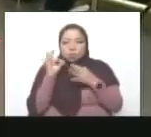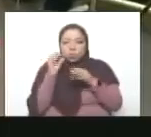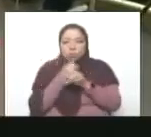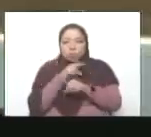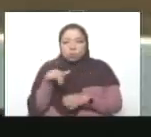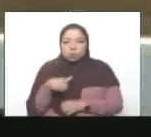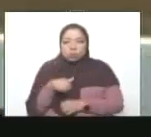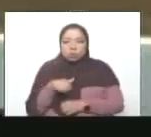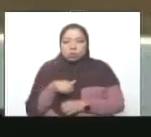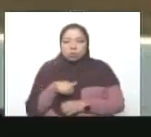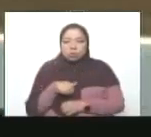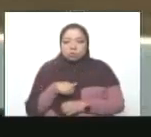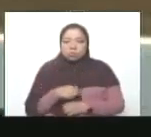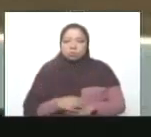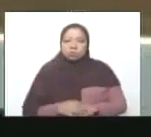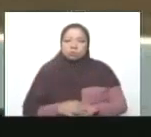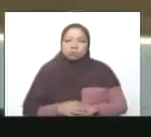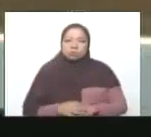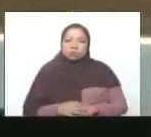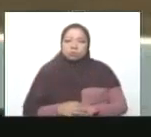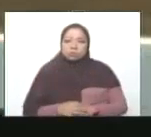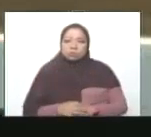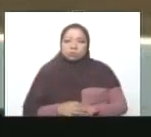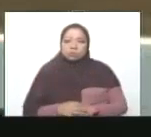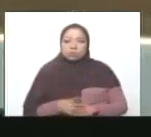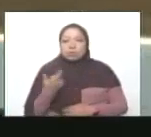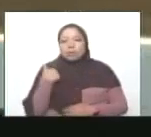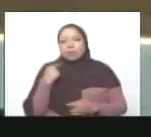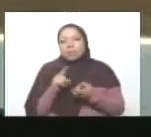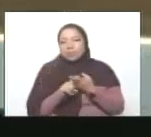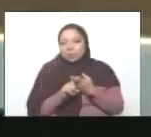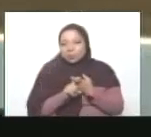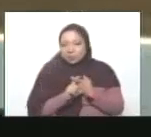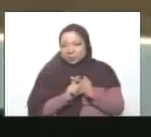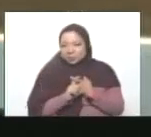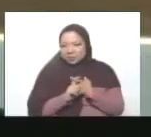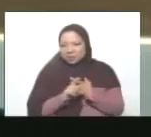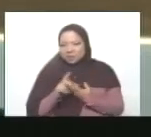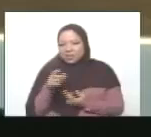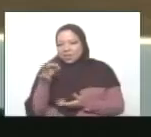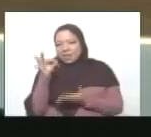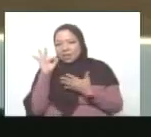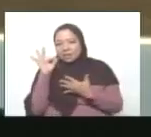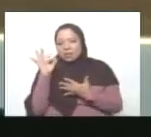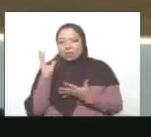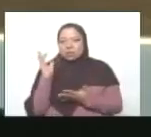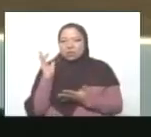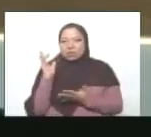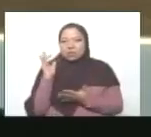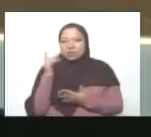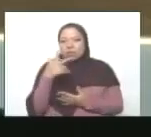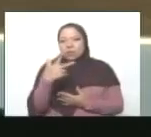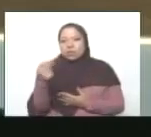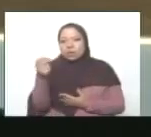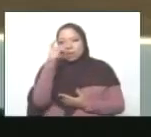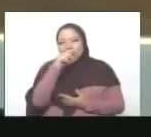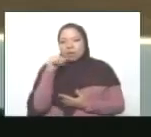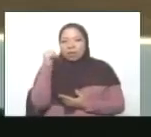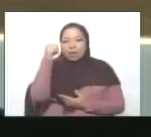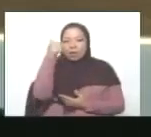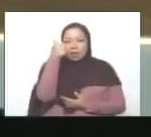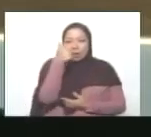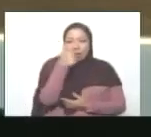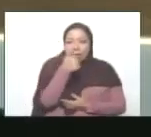tenemos nosotros. Una manga de silita. La manga de colado de silita que tiene como 30 años con